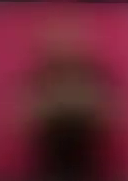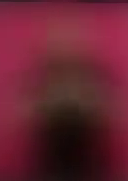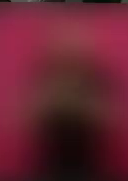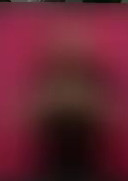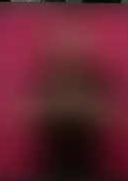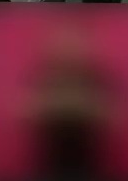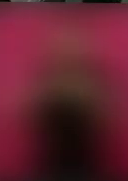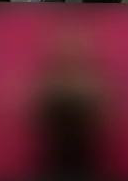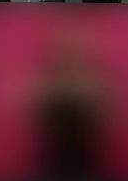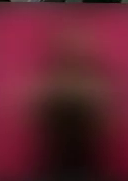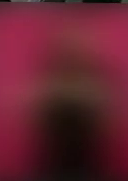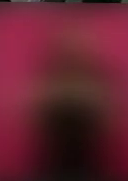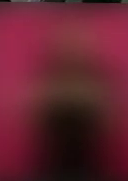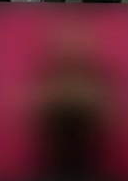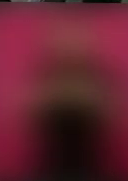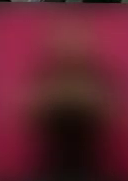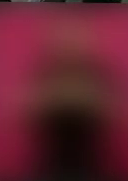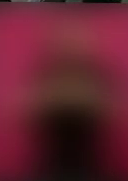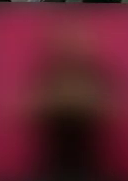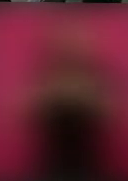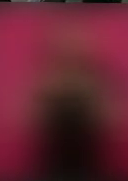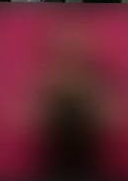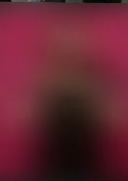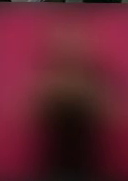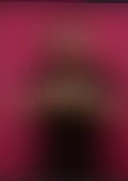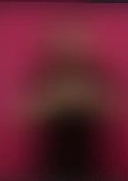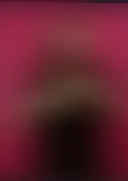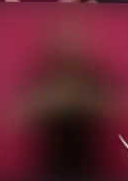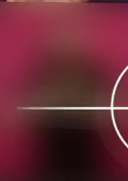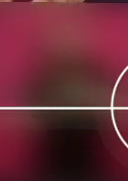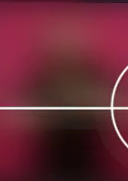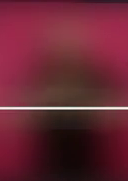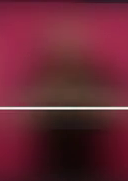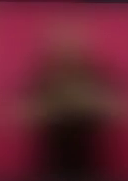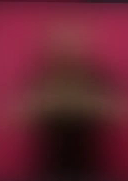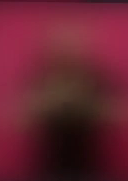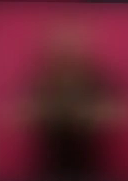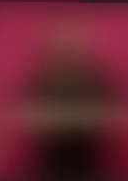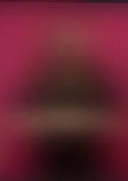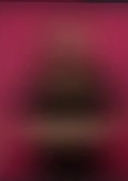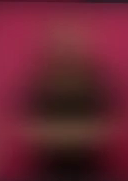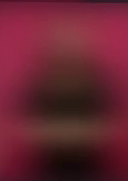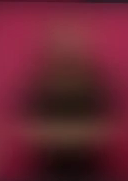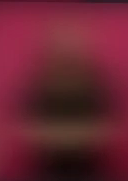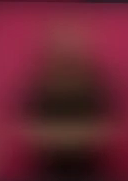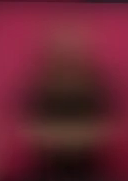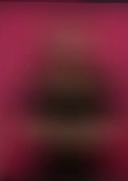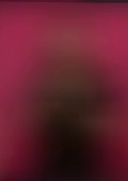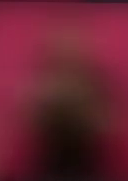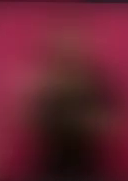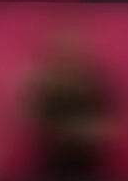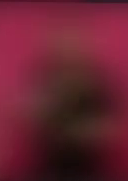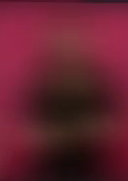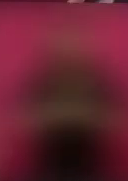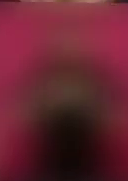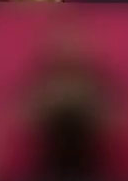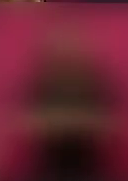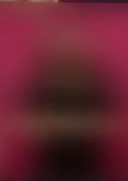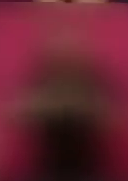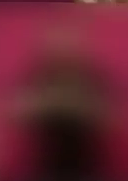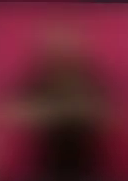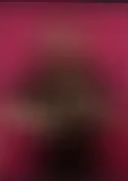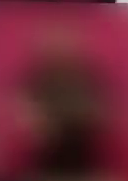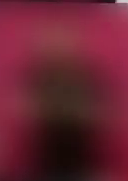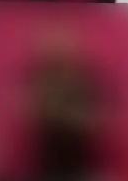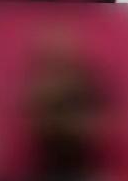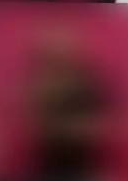eh y hoy comenzamos hasta septiembre que ya vamos